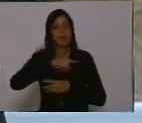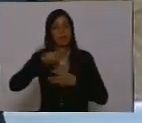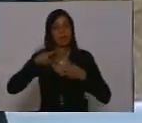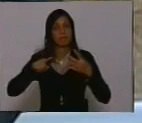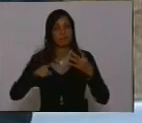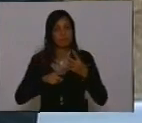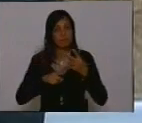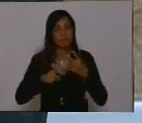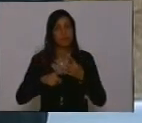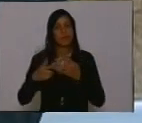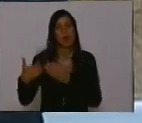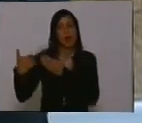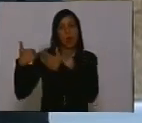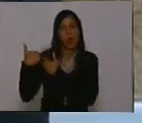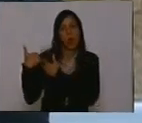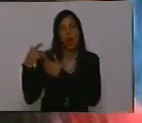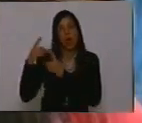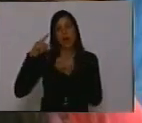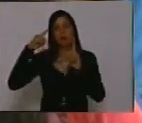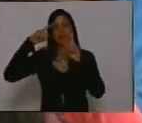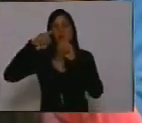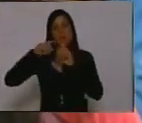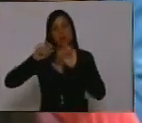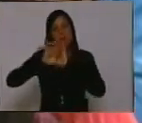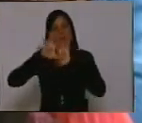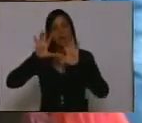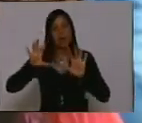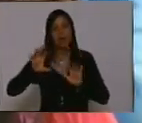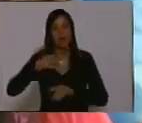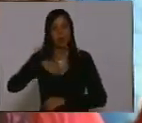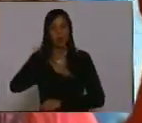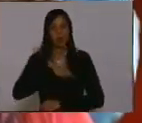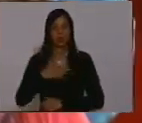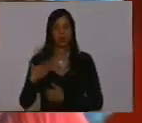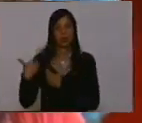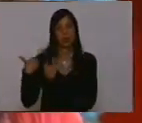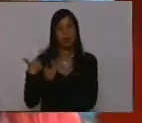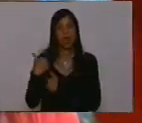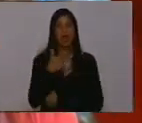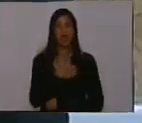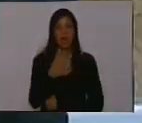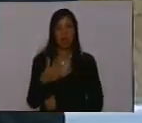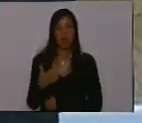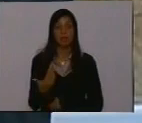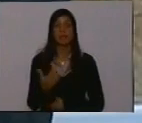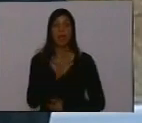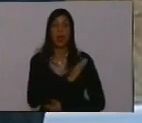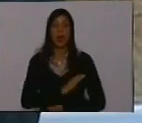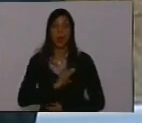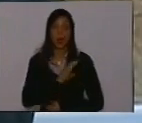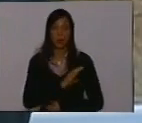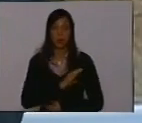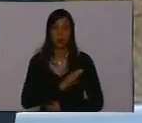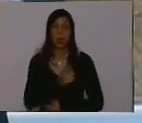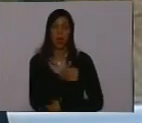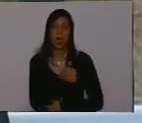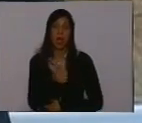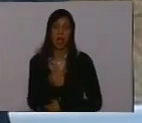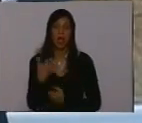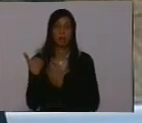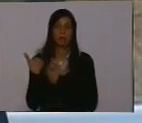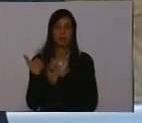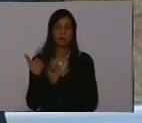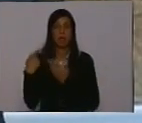a nosotros nos orientan y es la responsabilidad de la Comisión Constitucional que